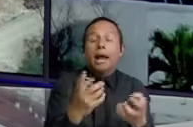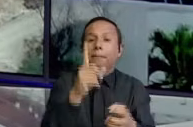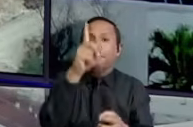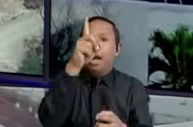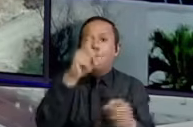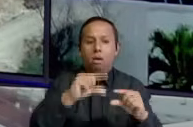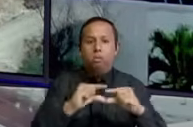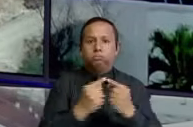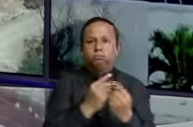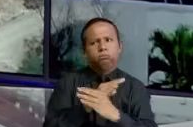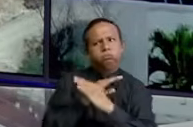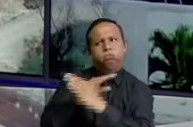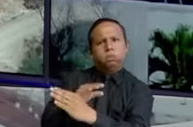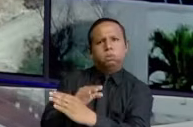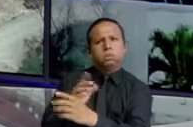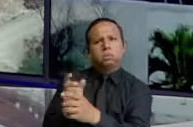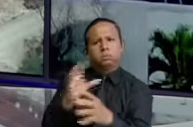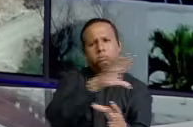una detonación